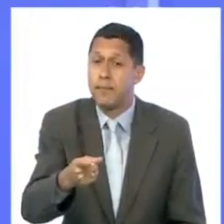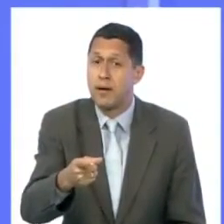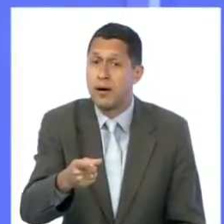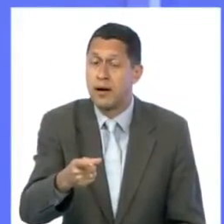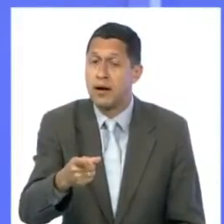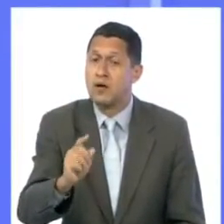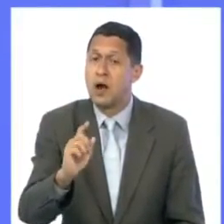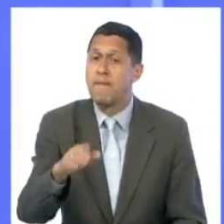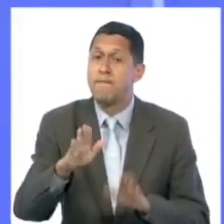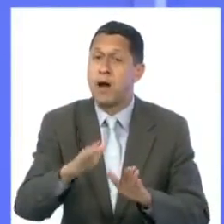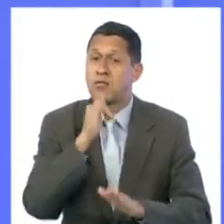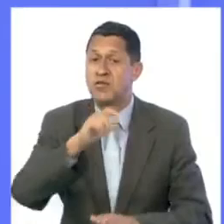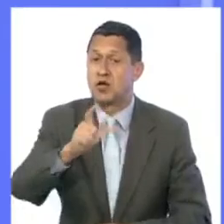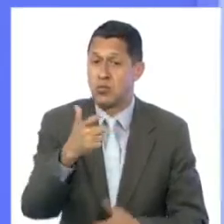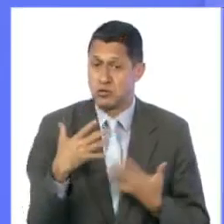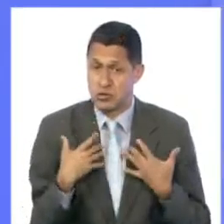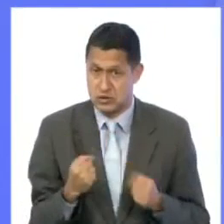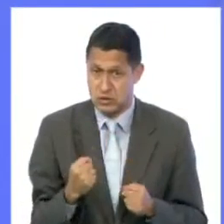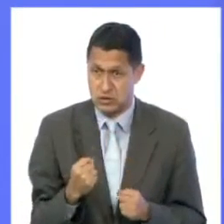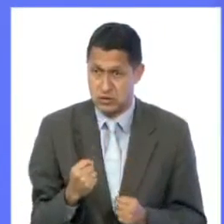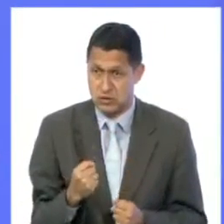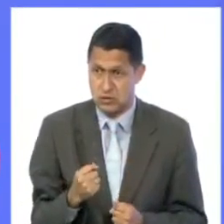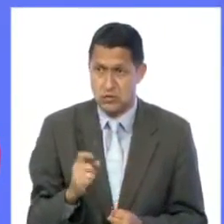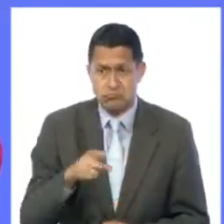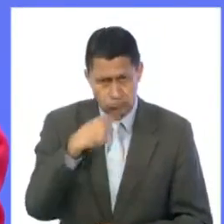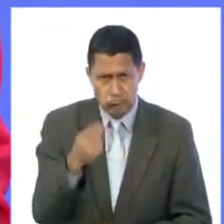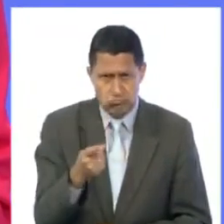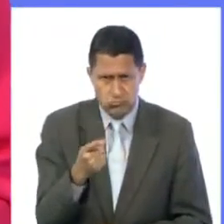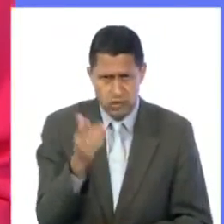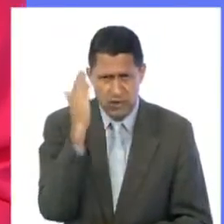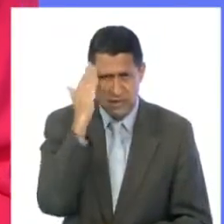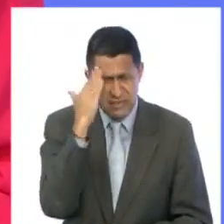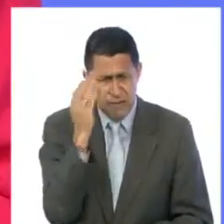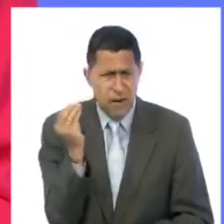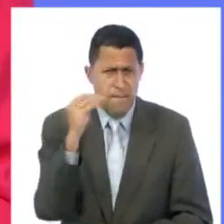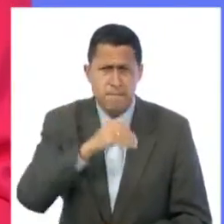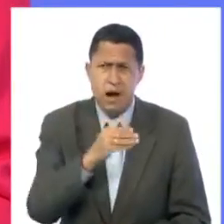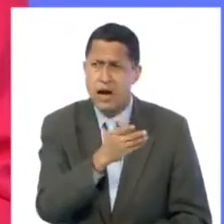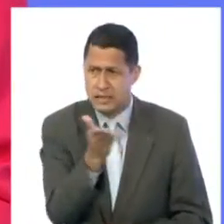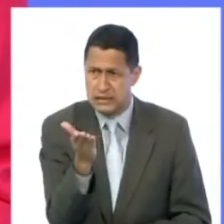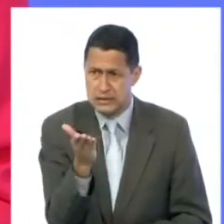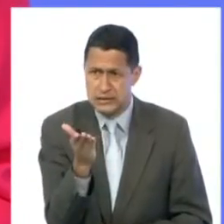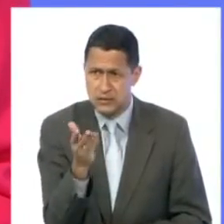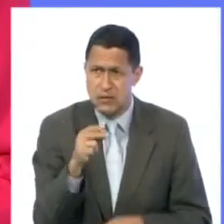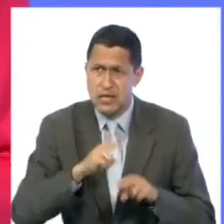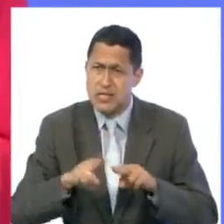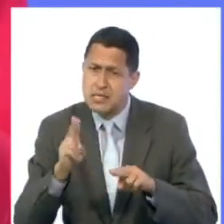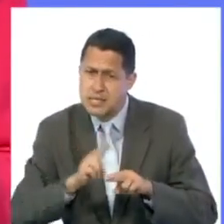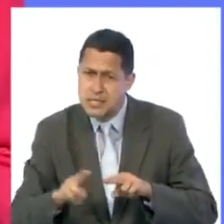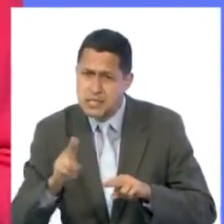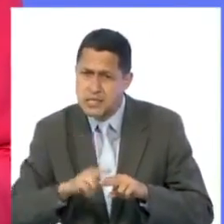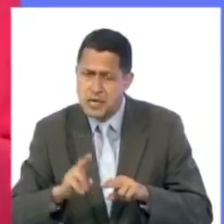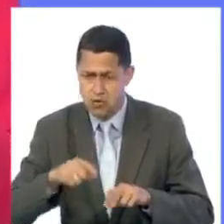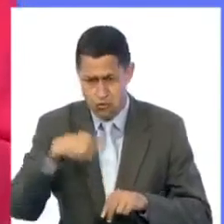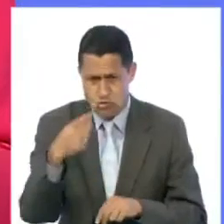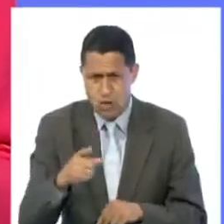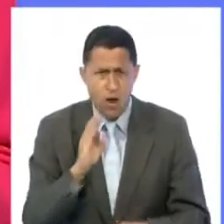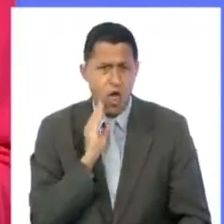tienen que ir combinadas. No todo paciente con TDAH se medica, eso es importante. El equipo